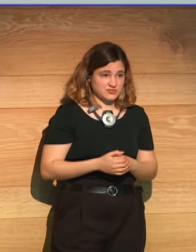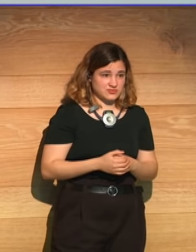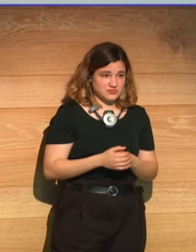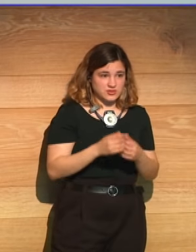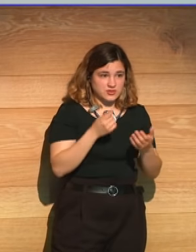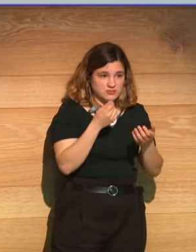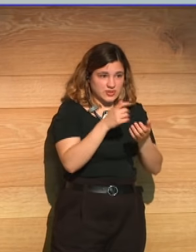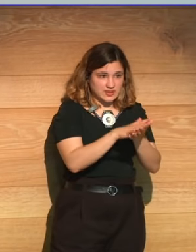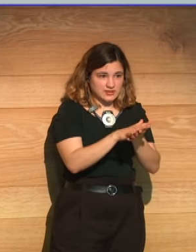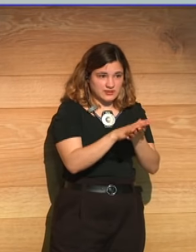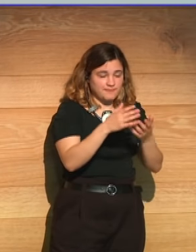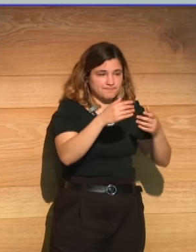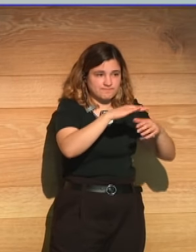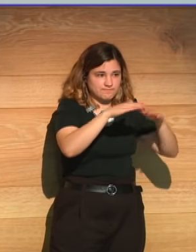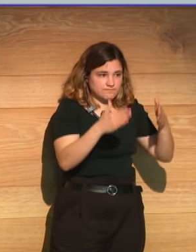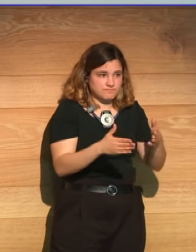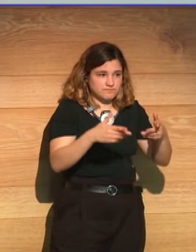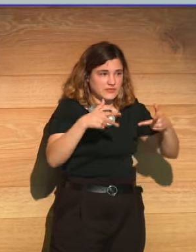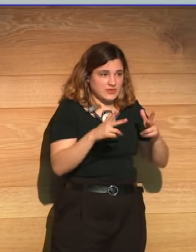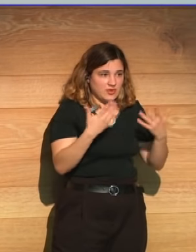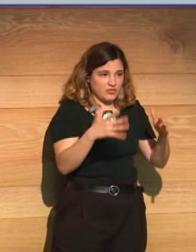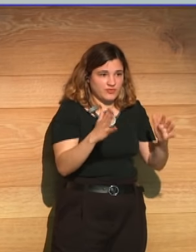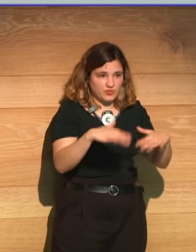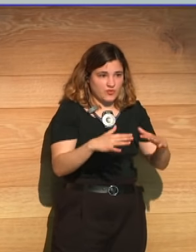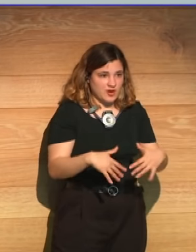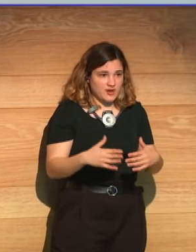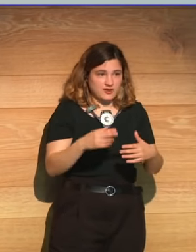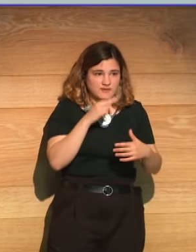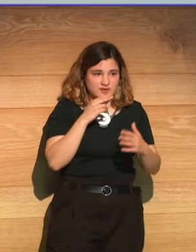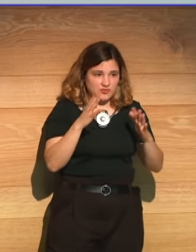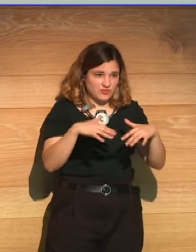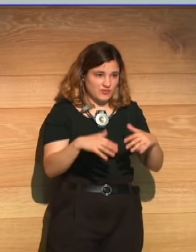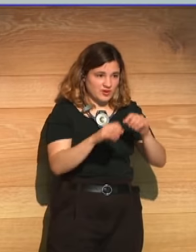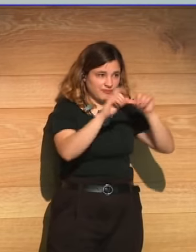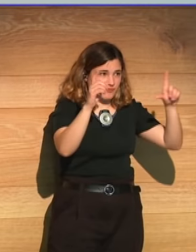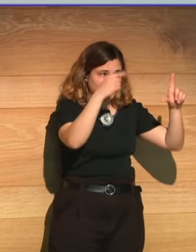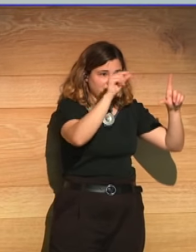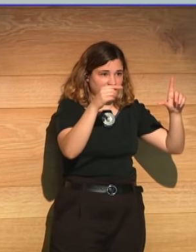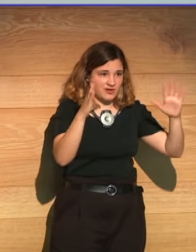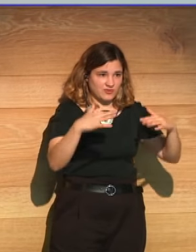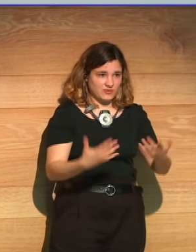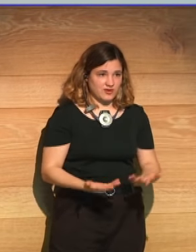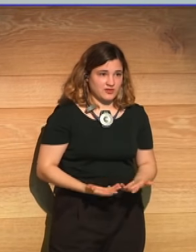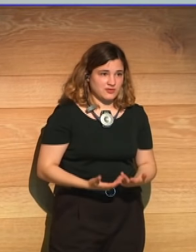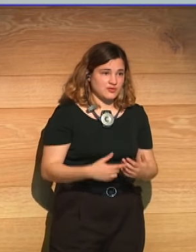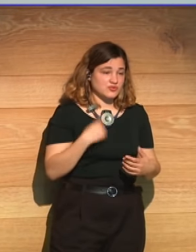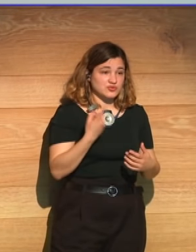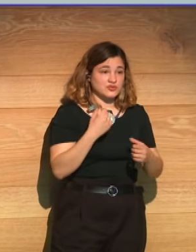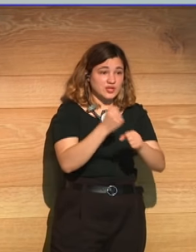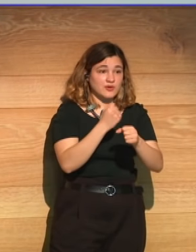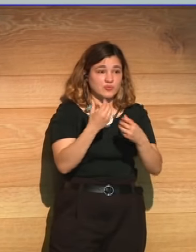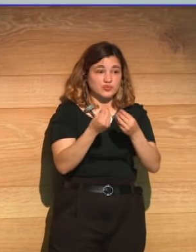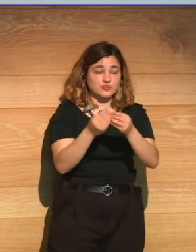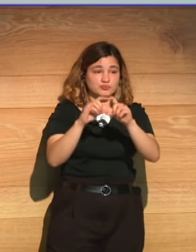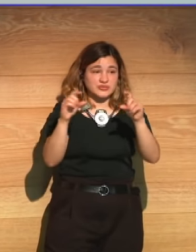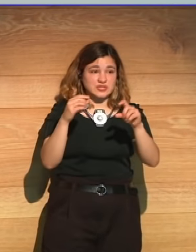ni sillas donde sentarse, ni pizarras, ni servicios higiénicos. En el campo de Zaleka, por ejemplo, donde trabajamos con Profuturo, hay un